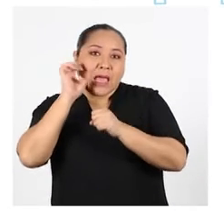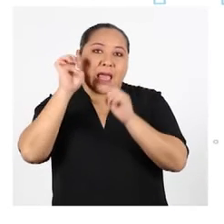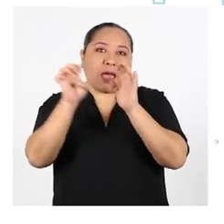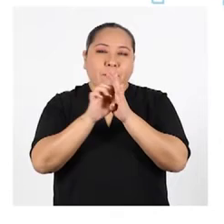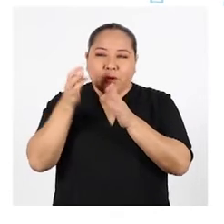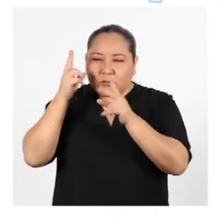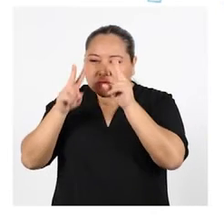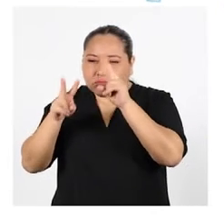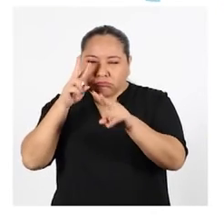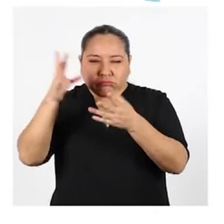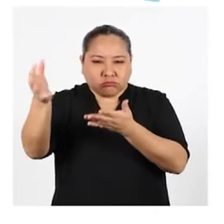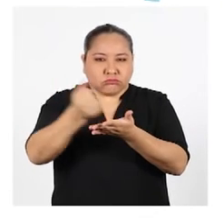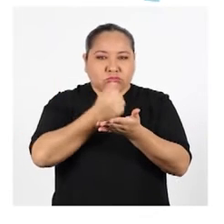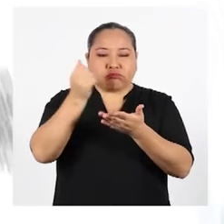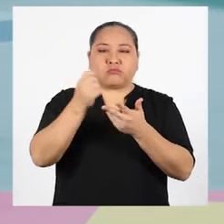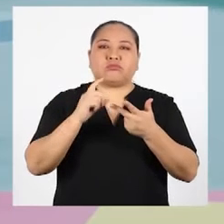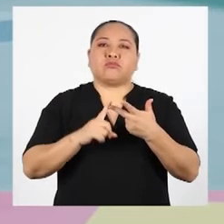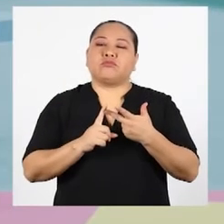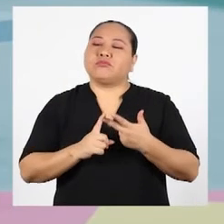casos concretos de la realidad.